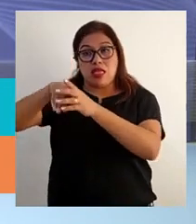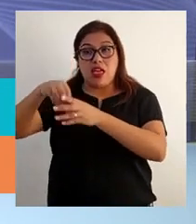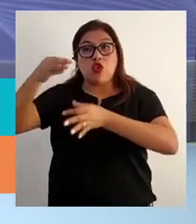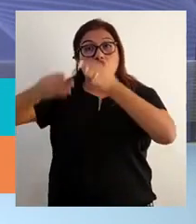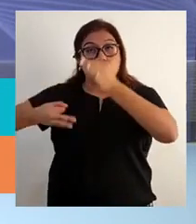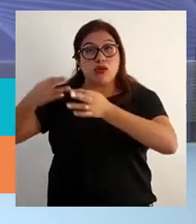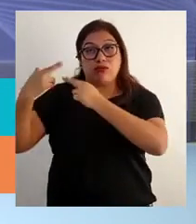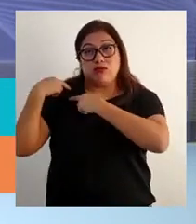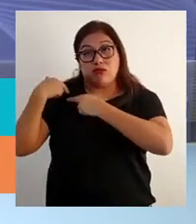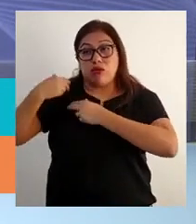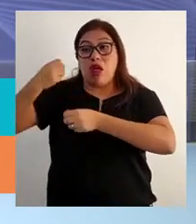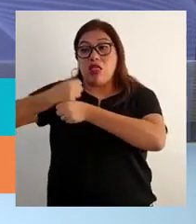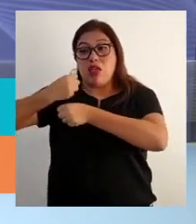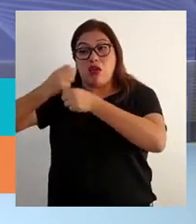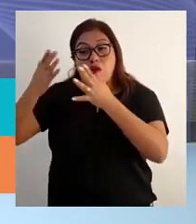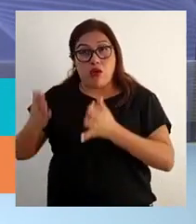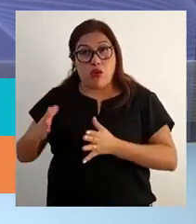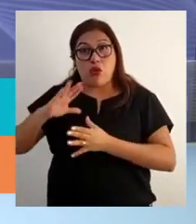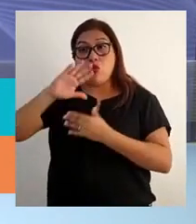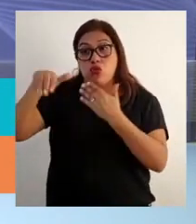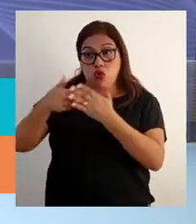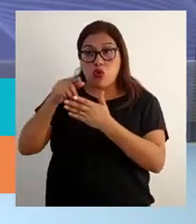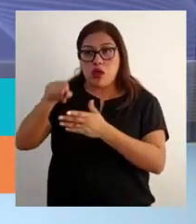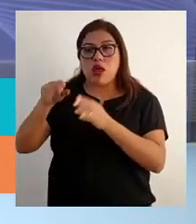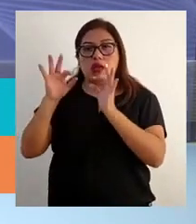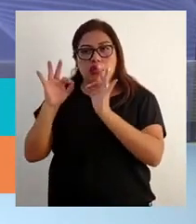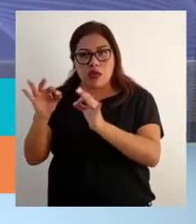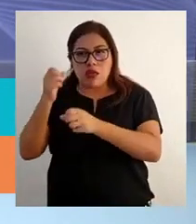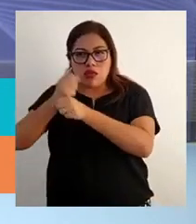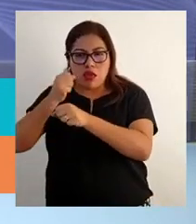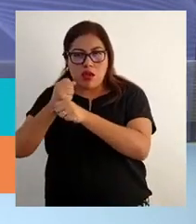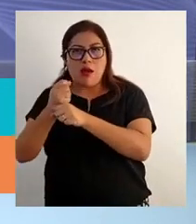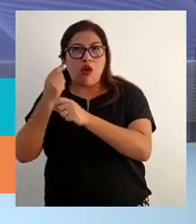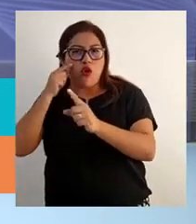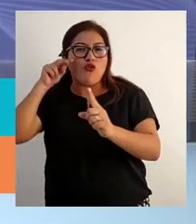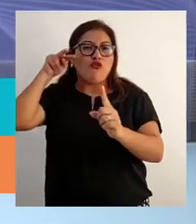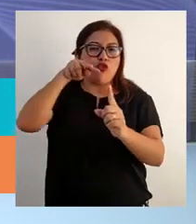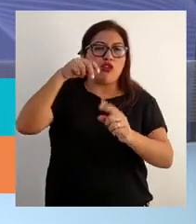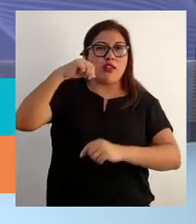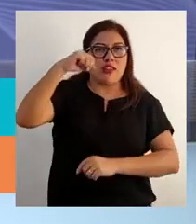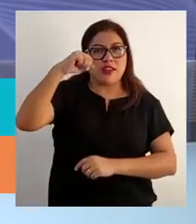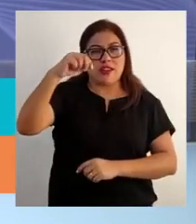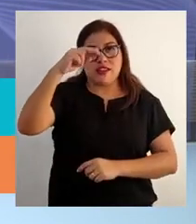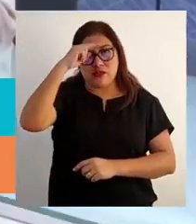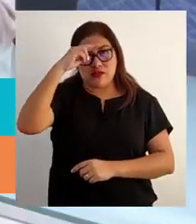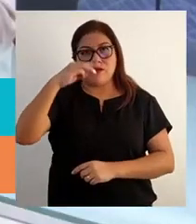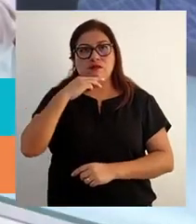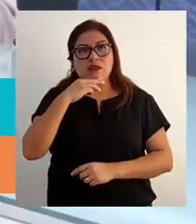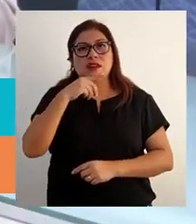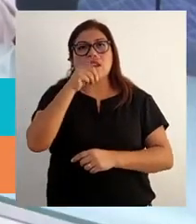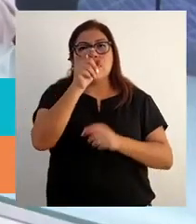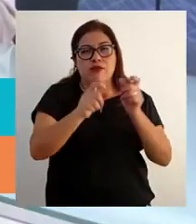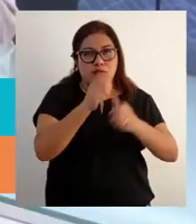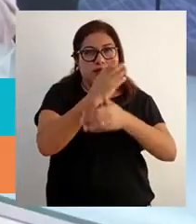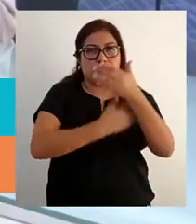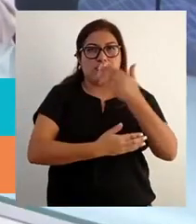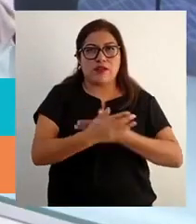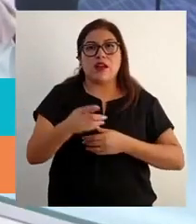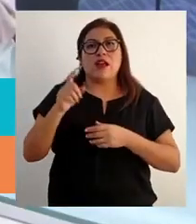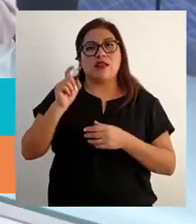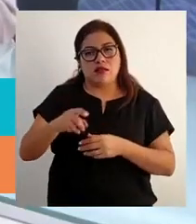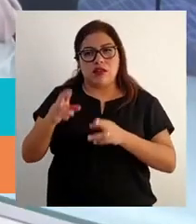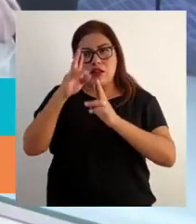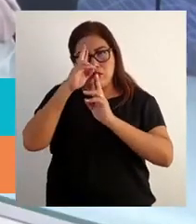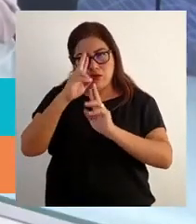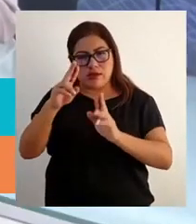juezas realicen las funciones con ese enfoque de derechos humanos y ese enfoque de discapacidad. Respetando las 100 reglas de Brasilia, que es